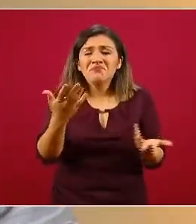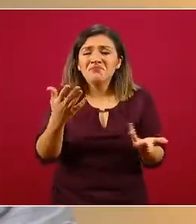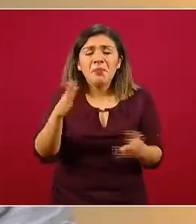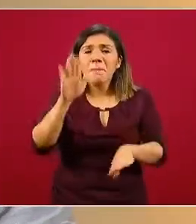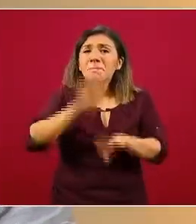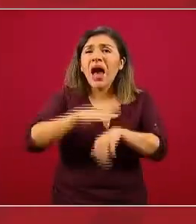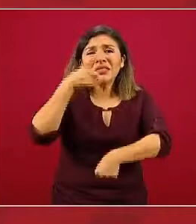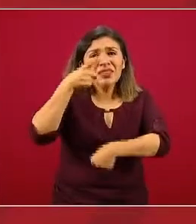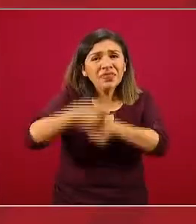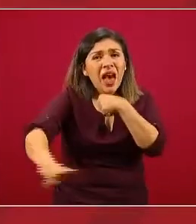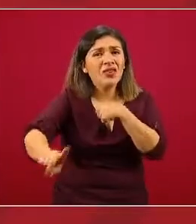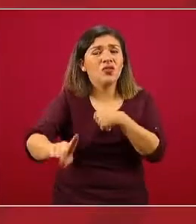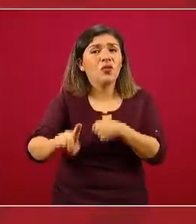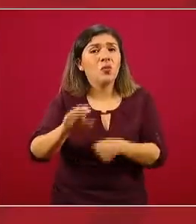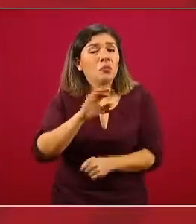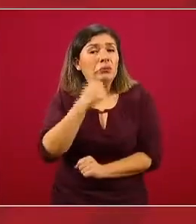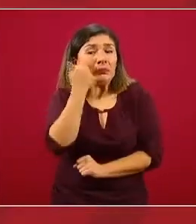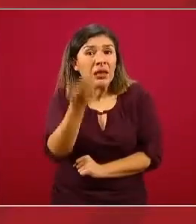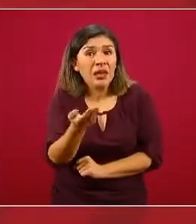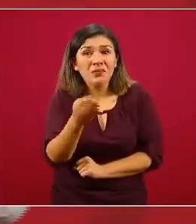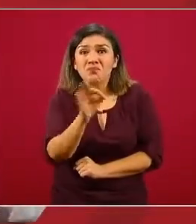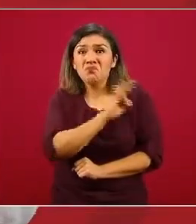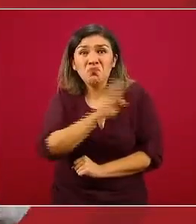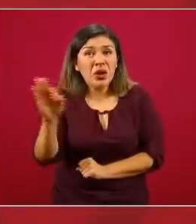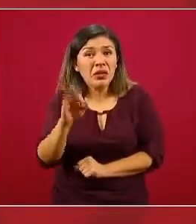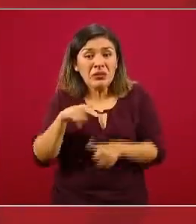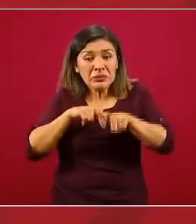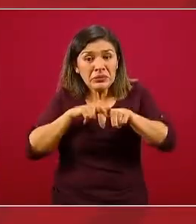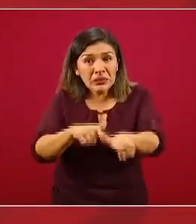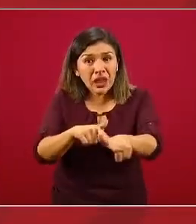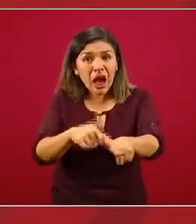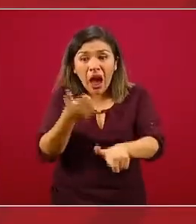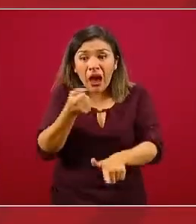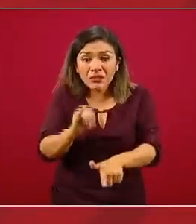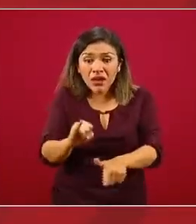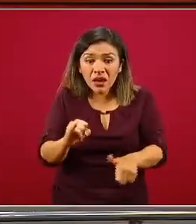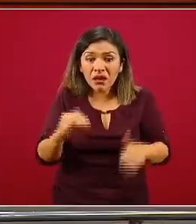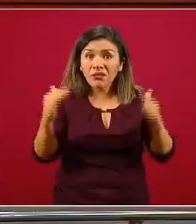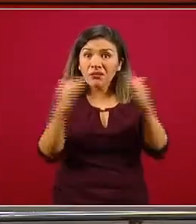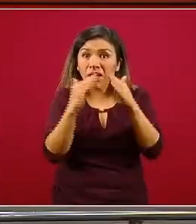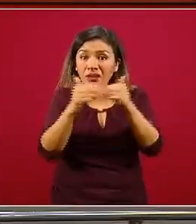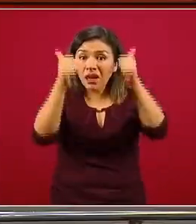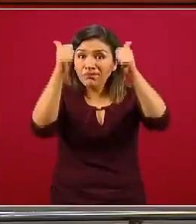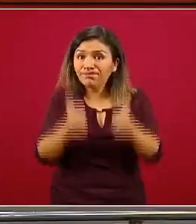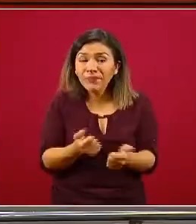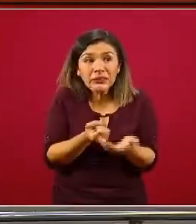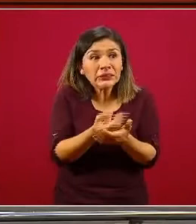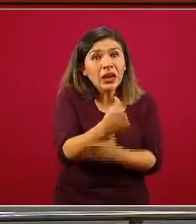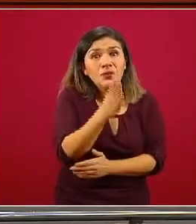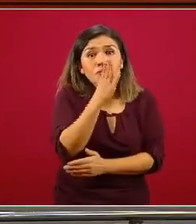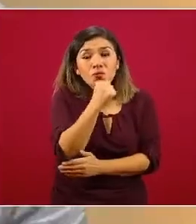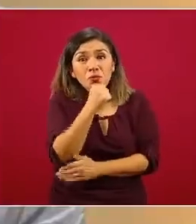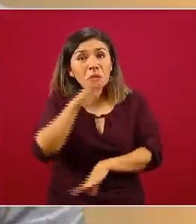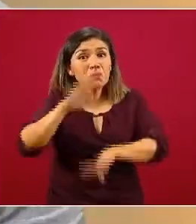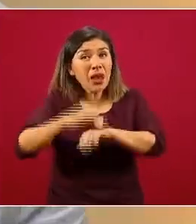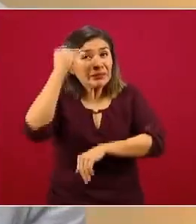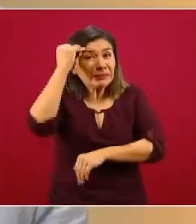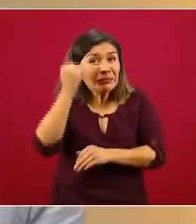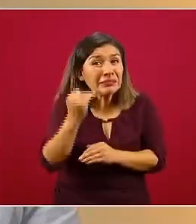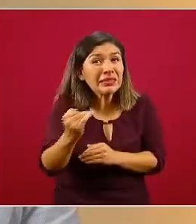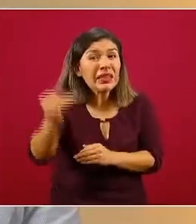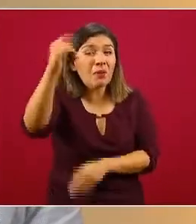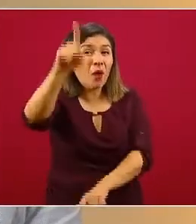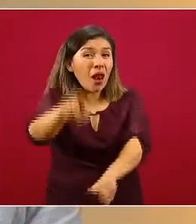muy dañino, pretender que se puede mantener el estado de inmovilidad por tiempos